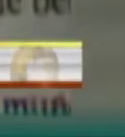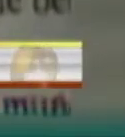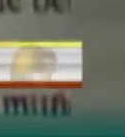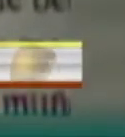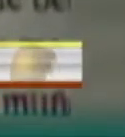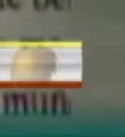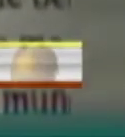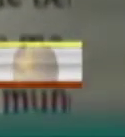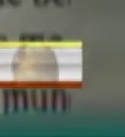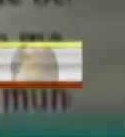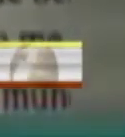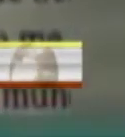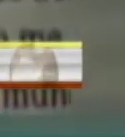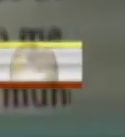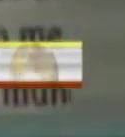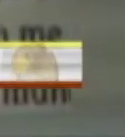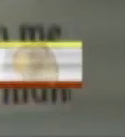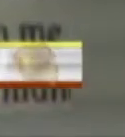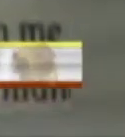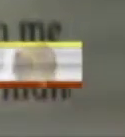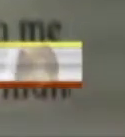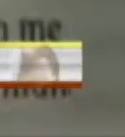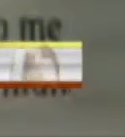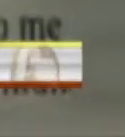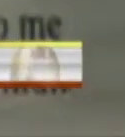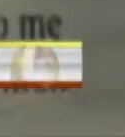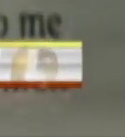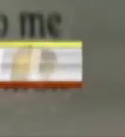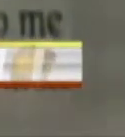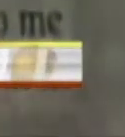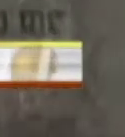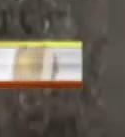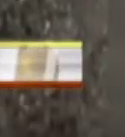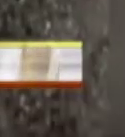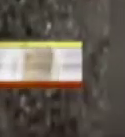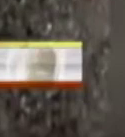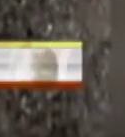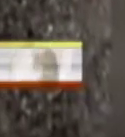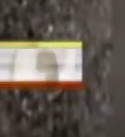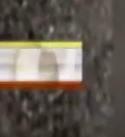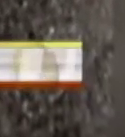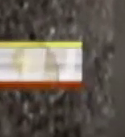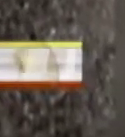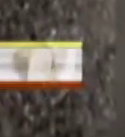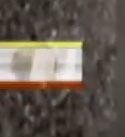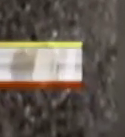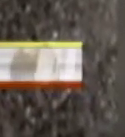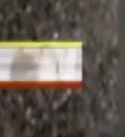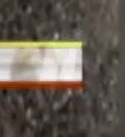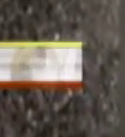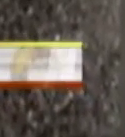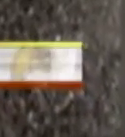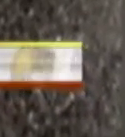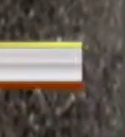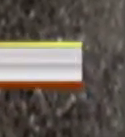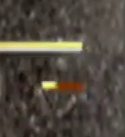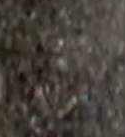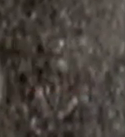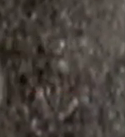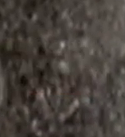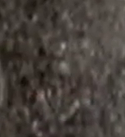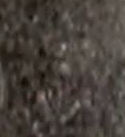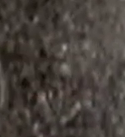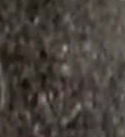dejase de su luz, dice una estrella, en el alma de Carmen